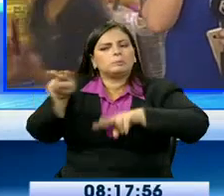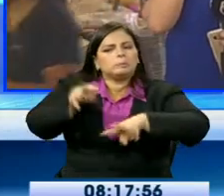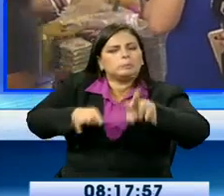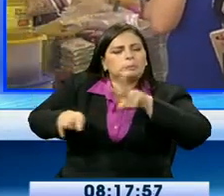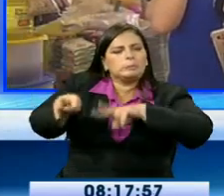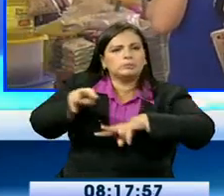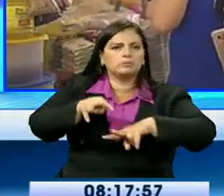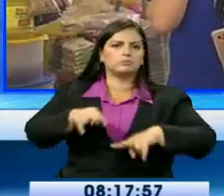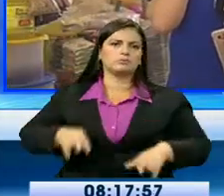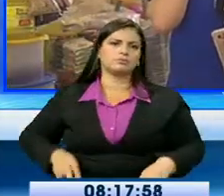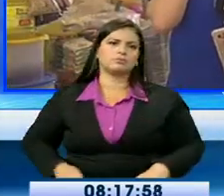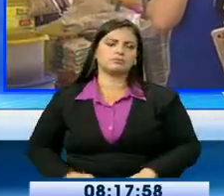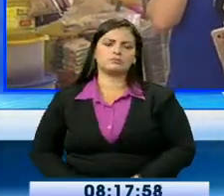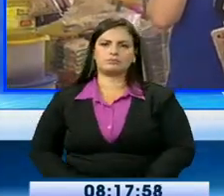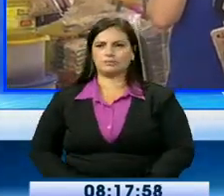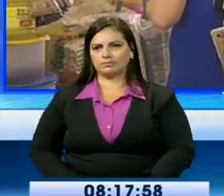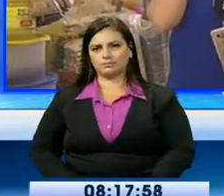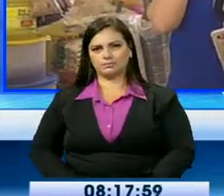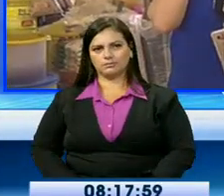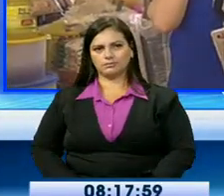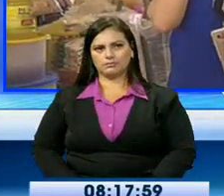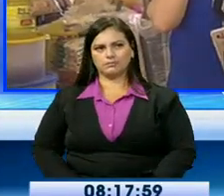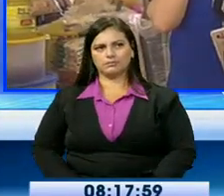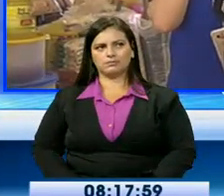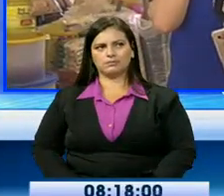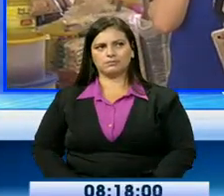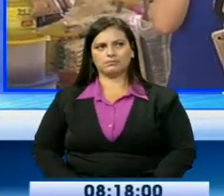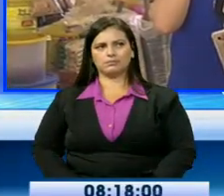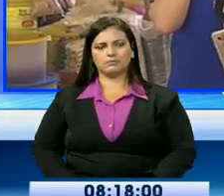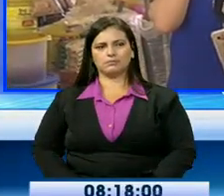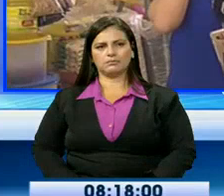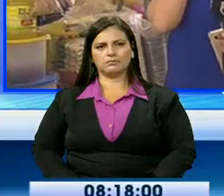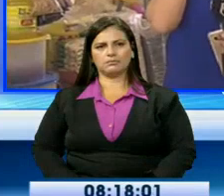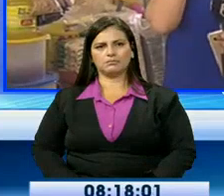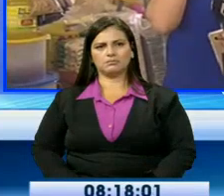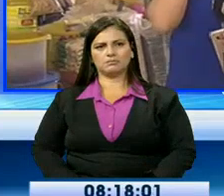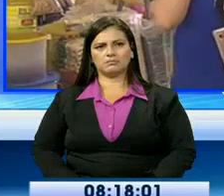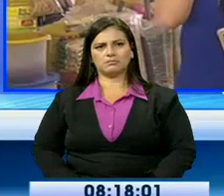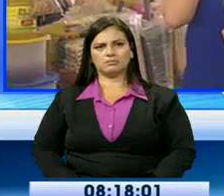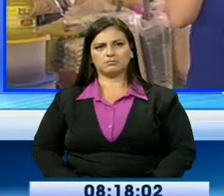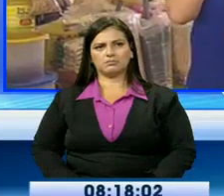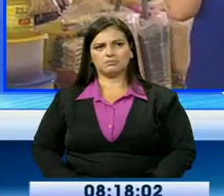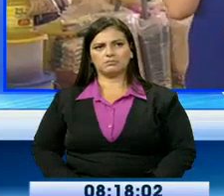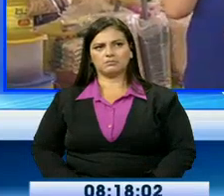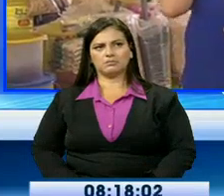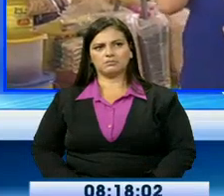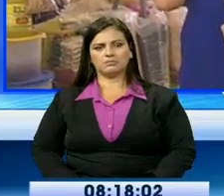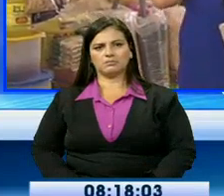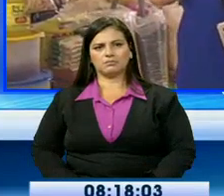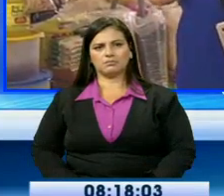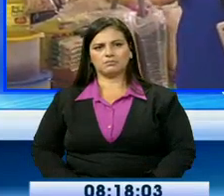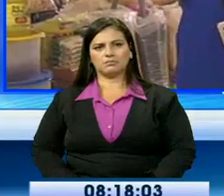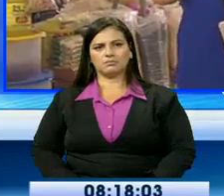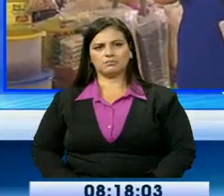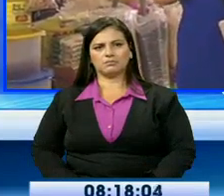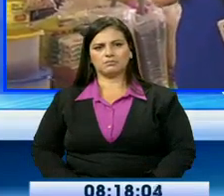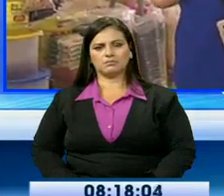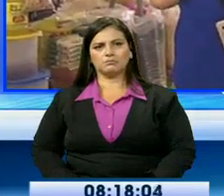otro? ¿Y ahora? ¿Ah? ¿Pesa menos? No, porque un quintal de lana pesa lo mismo que un quintal de plomo.